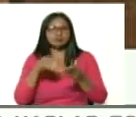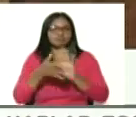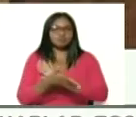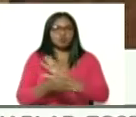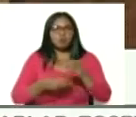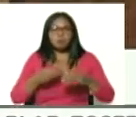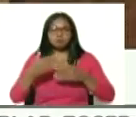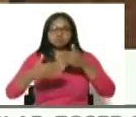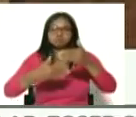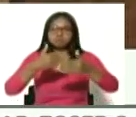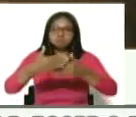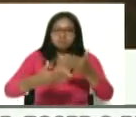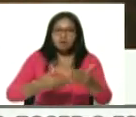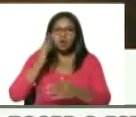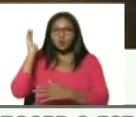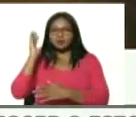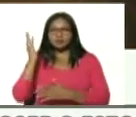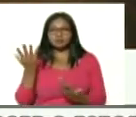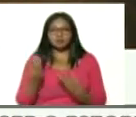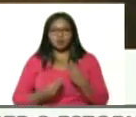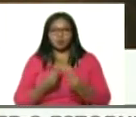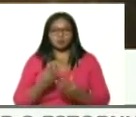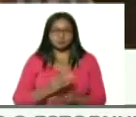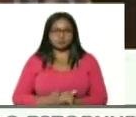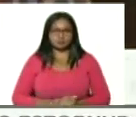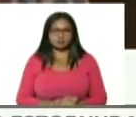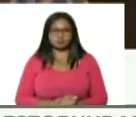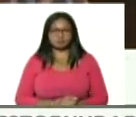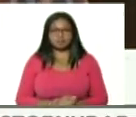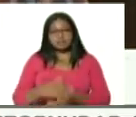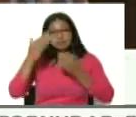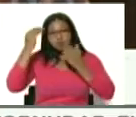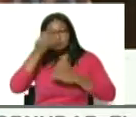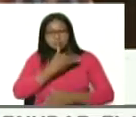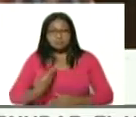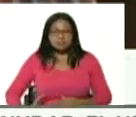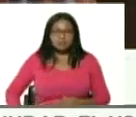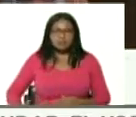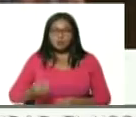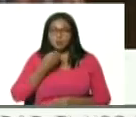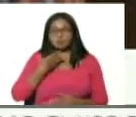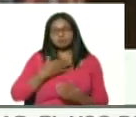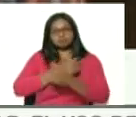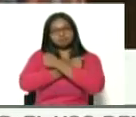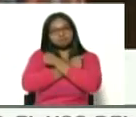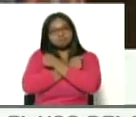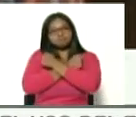el Congreso Bicentenario de los Pueblos. Saludos, presidente. Bueno, un abrazo